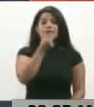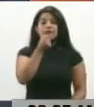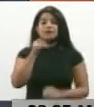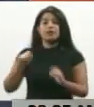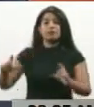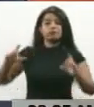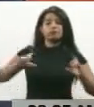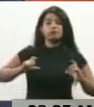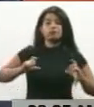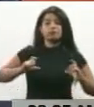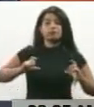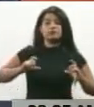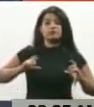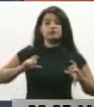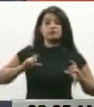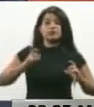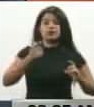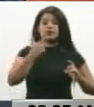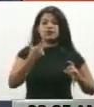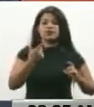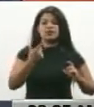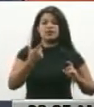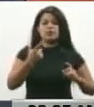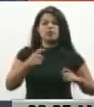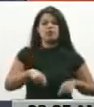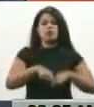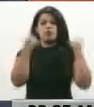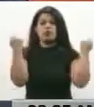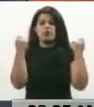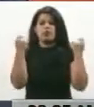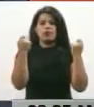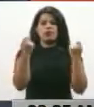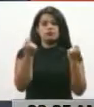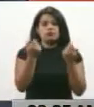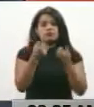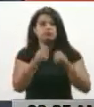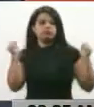un espectáculo transgresor, moderno, atrevido,